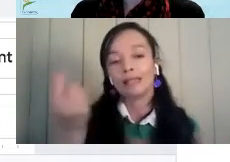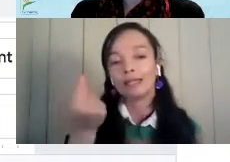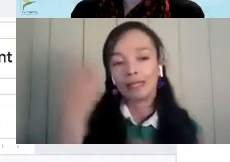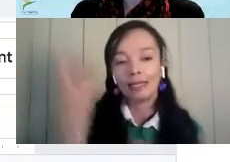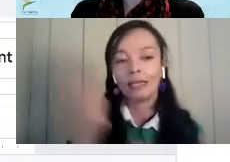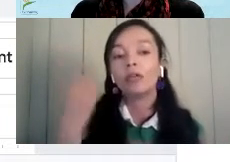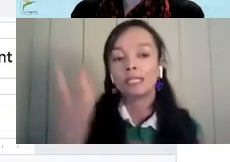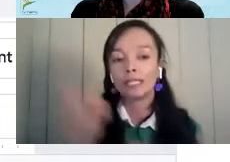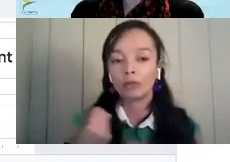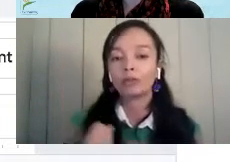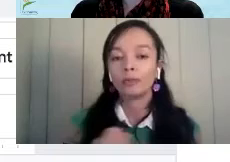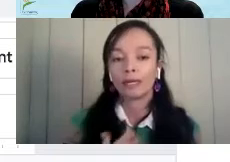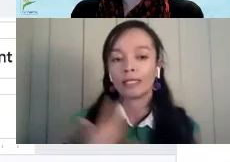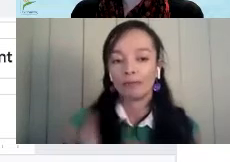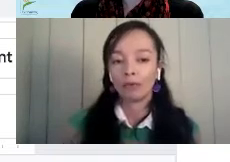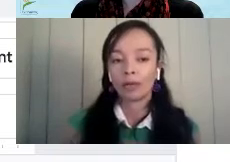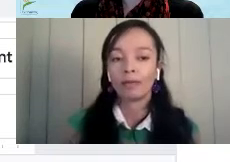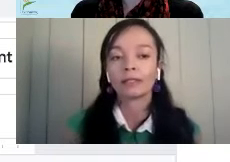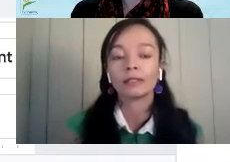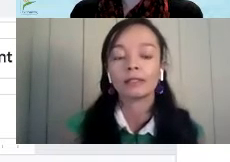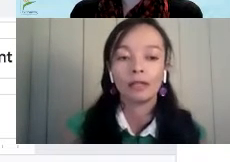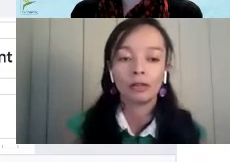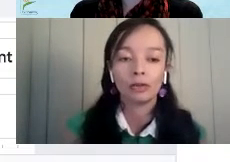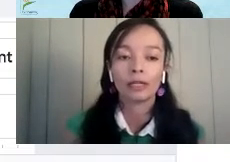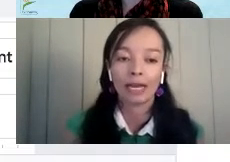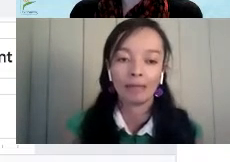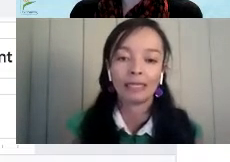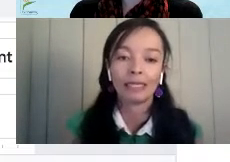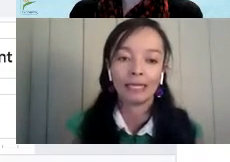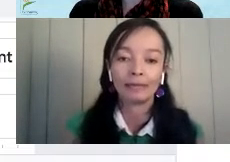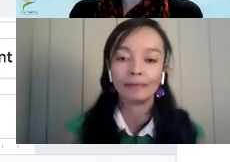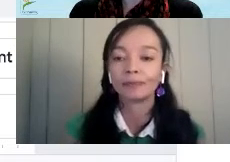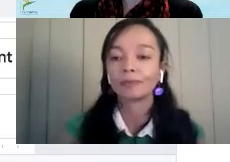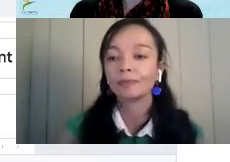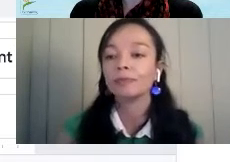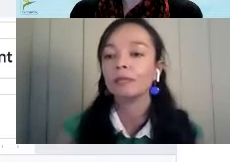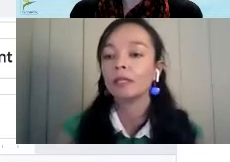tratar de no decirlo mucho para que se enfoque más en lo que realmente quiere.